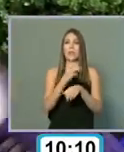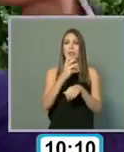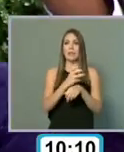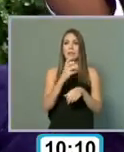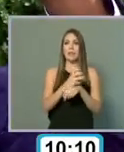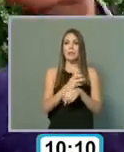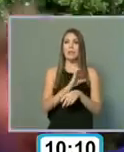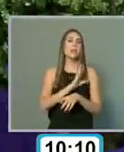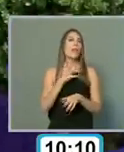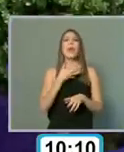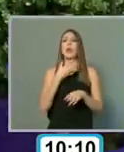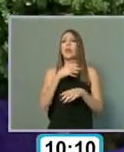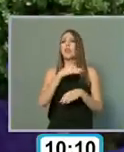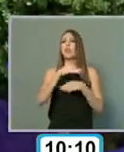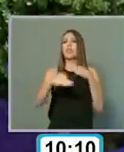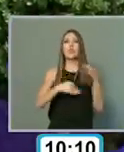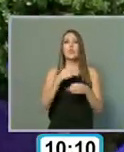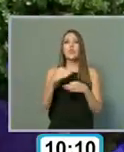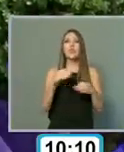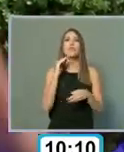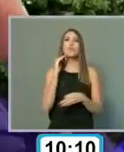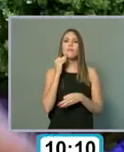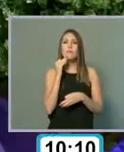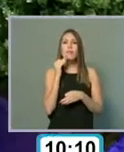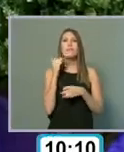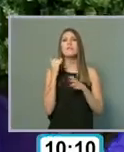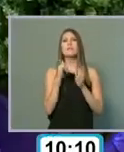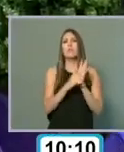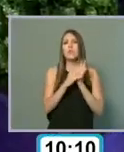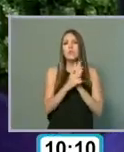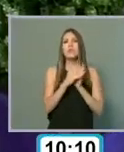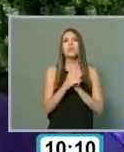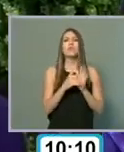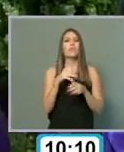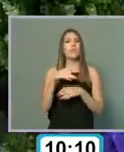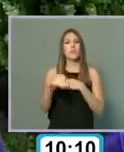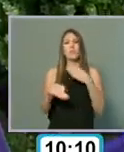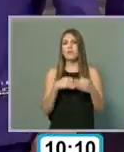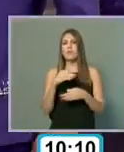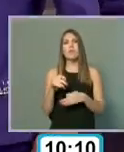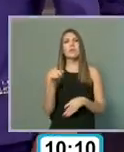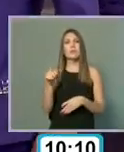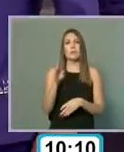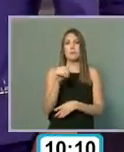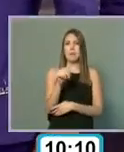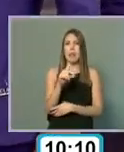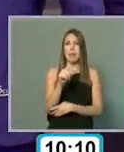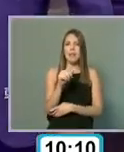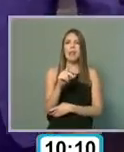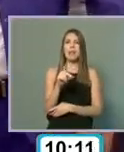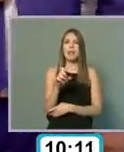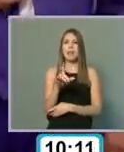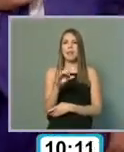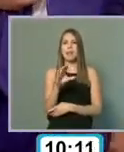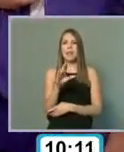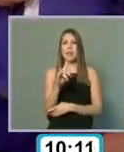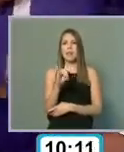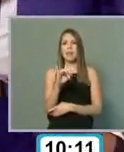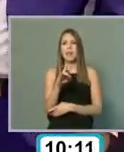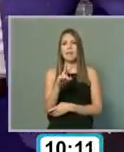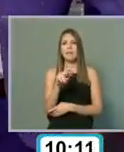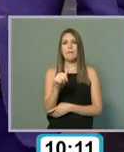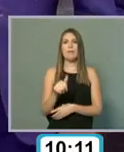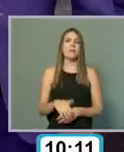nos encontramos en todas las plataformas digitales, en las redes sociales como Banda Delictiva Patrimonio Guanajuatense. Y bueno, los chavos, usted señora, señor,